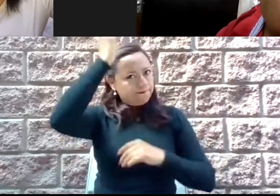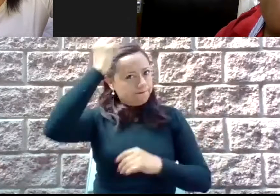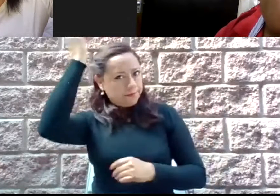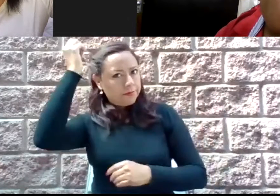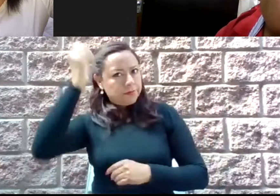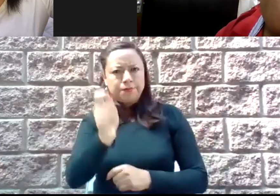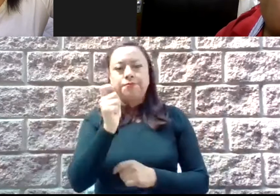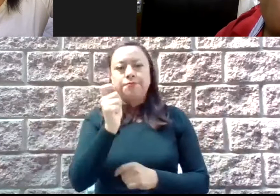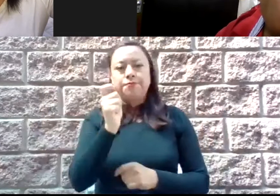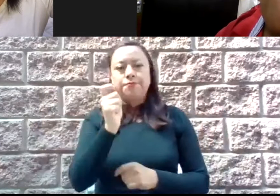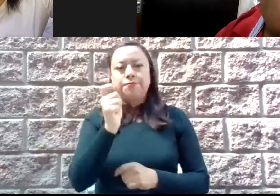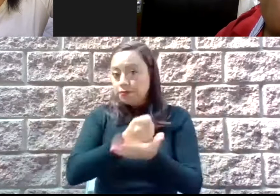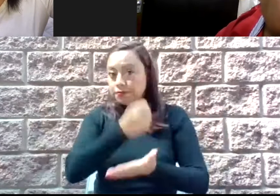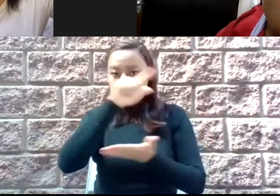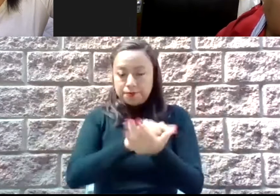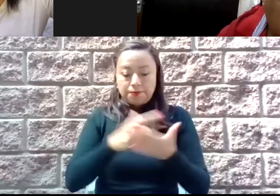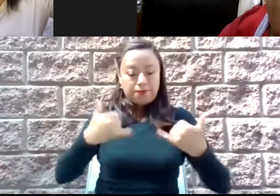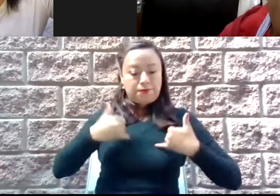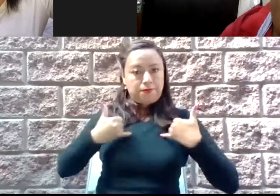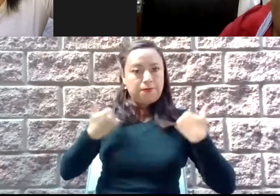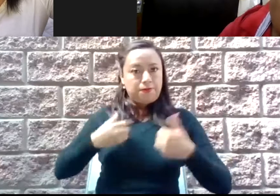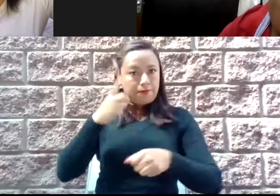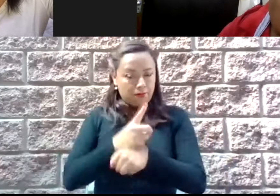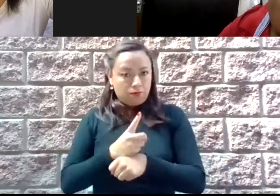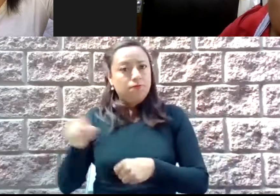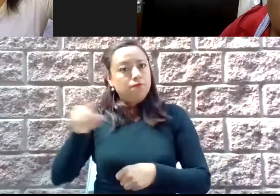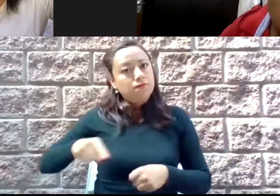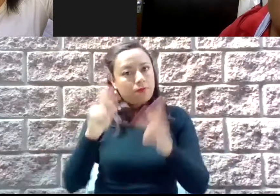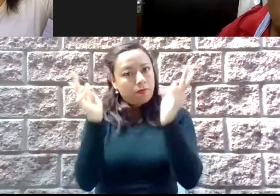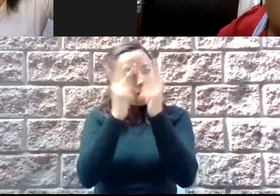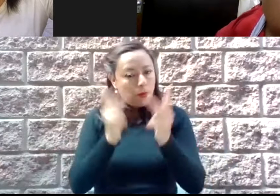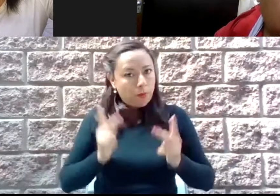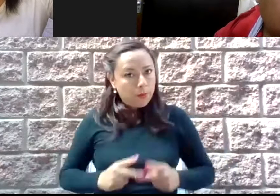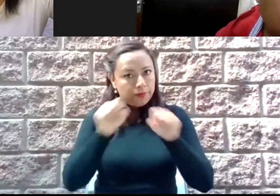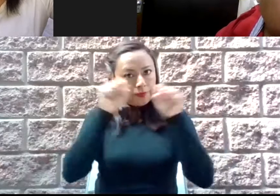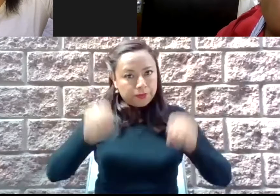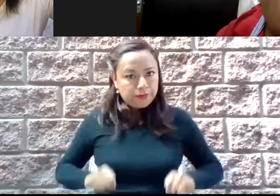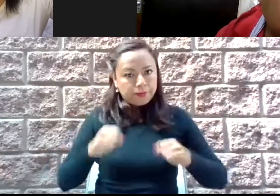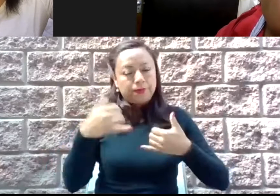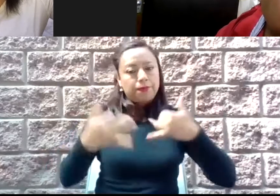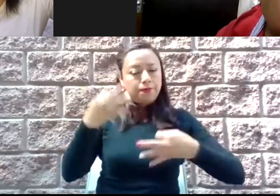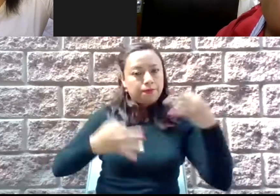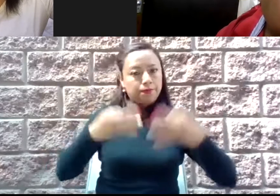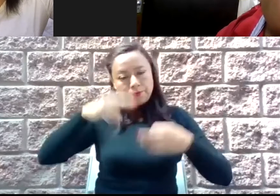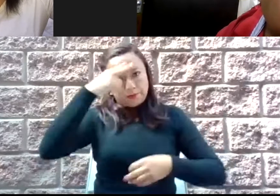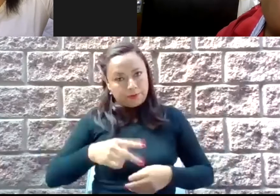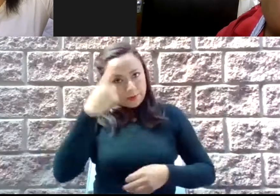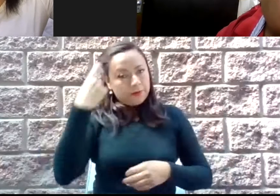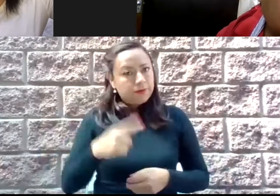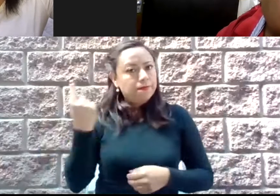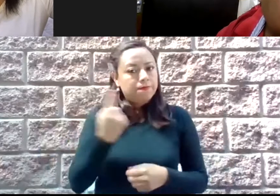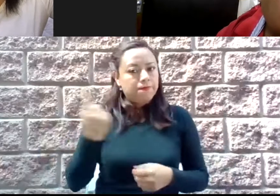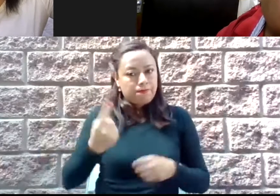la eventual aprobación de la Ley de Juventudes abonaría armonizar el sistema jurídico mexicano de tal forma que los ordenamientos en materia de